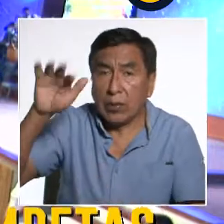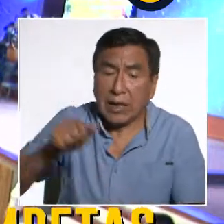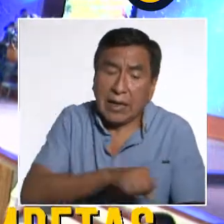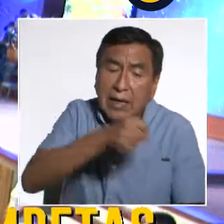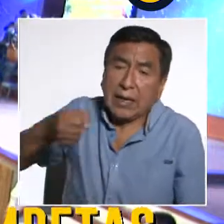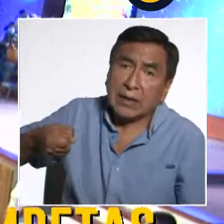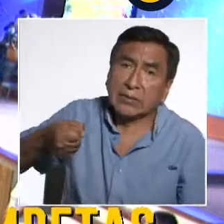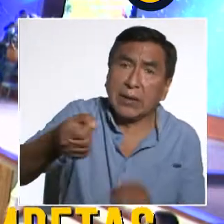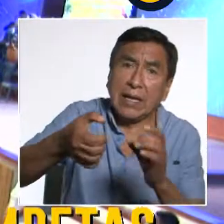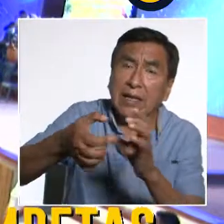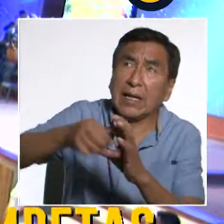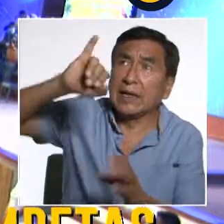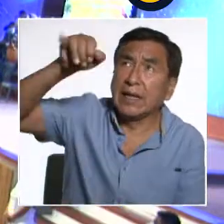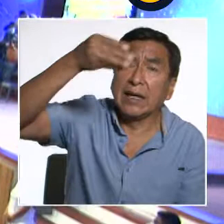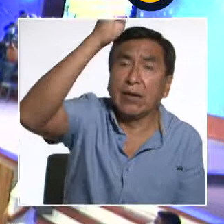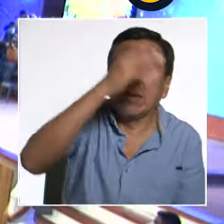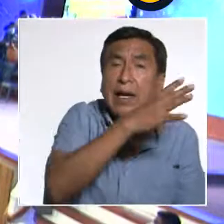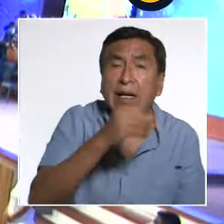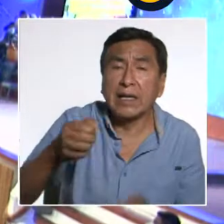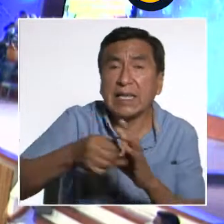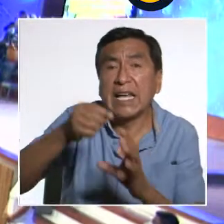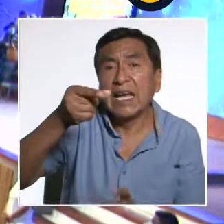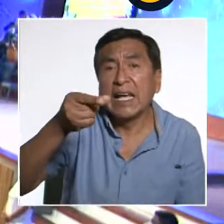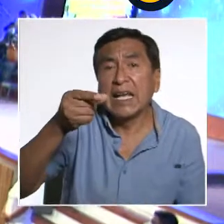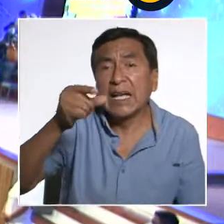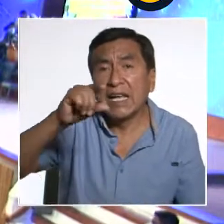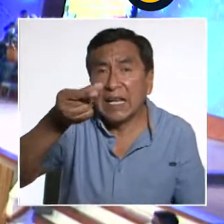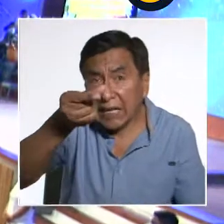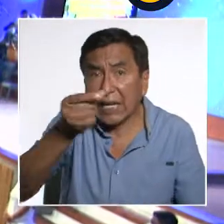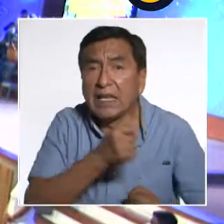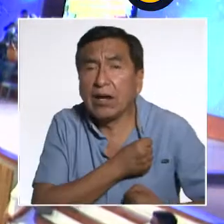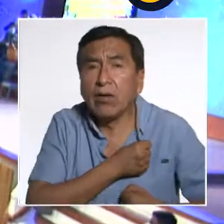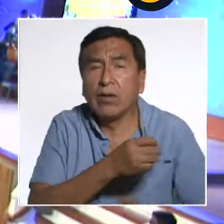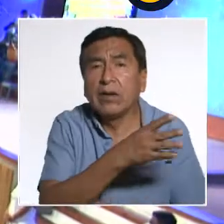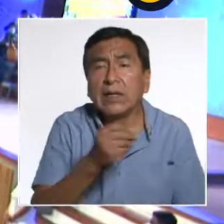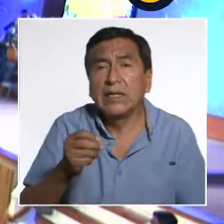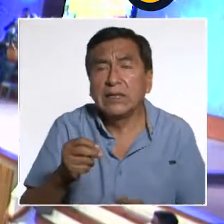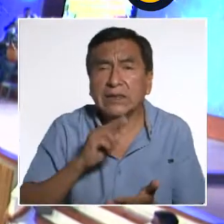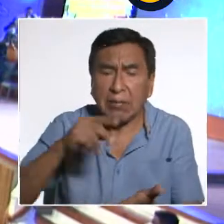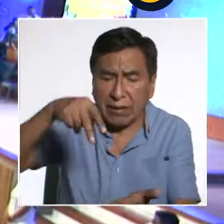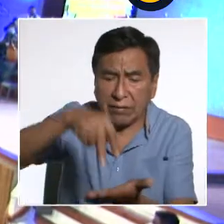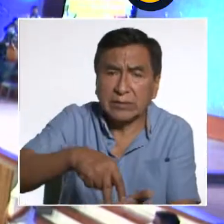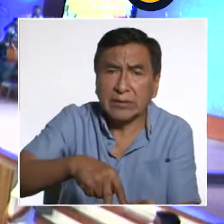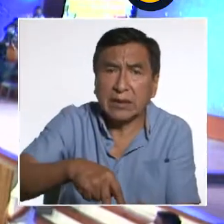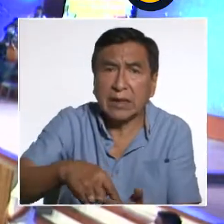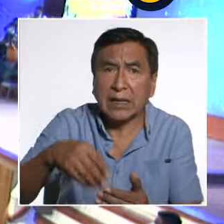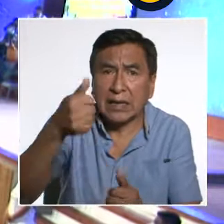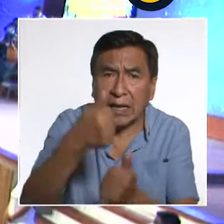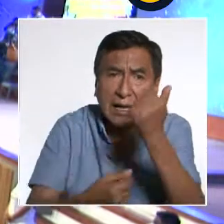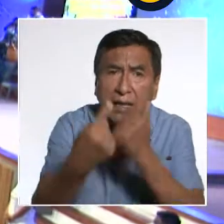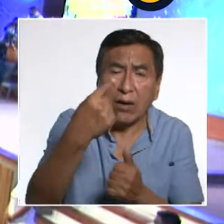Jehová y de Gedeón. Y se estuvieron firmes cada uno en sus puestos en derredor